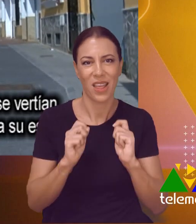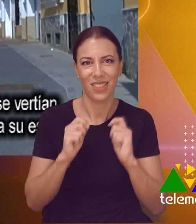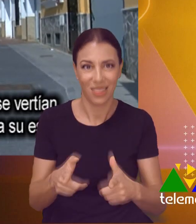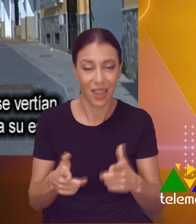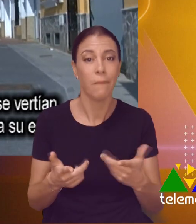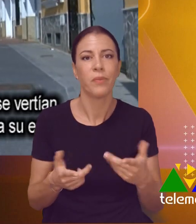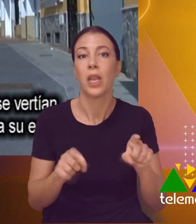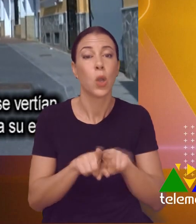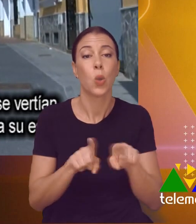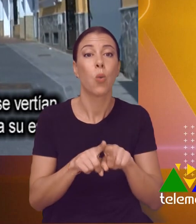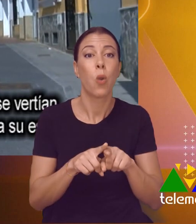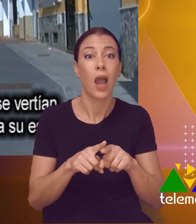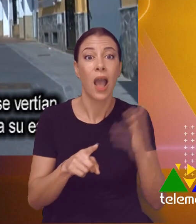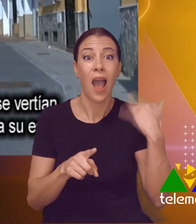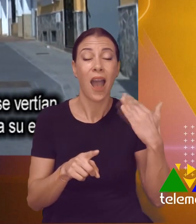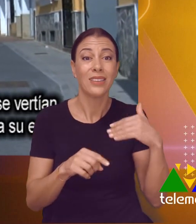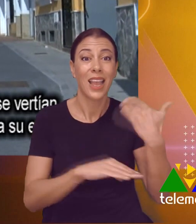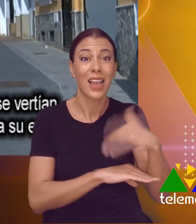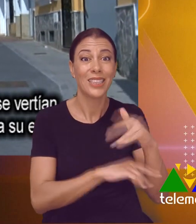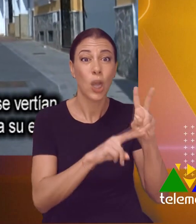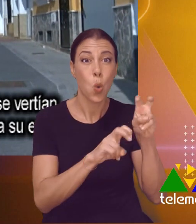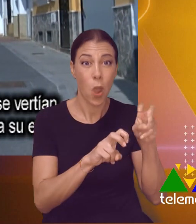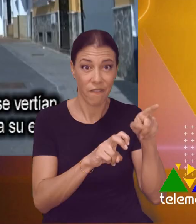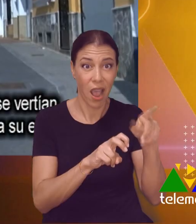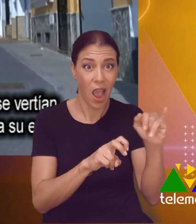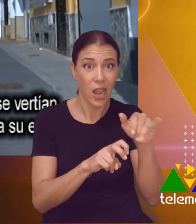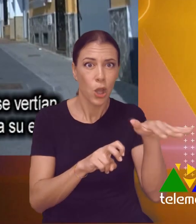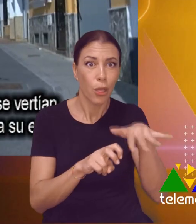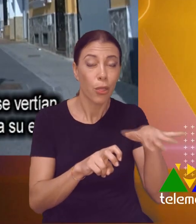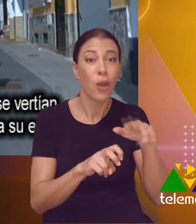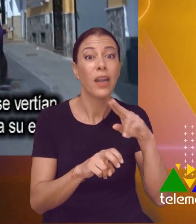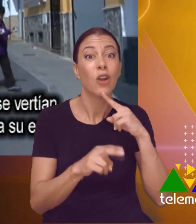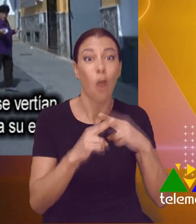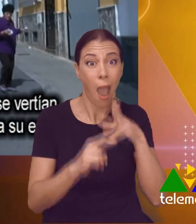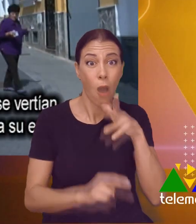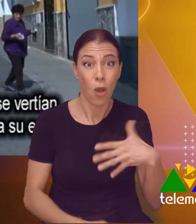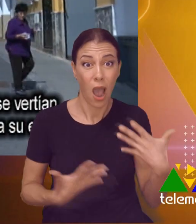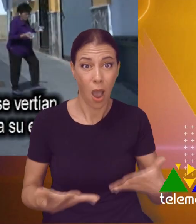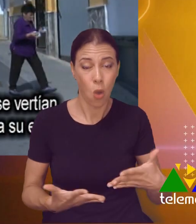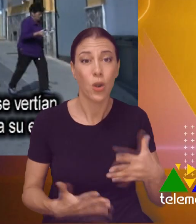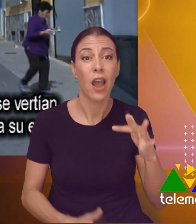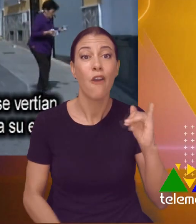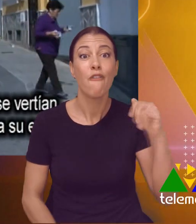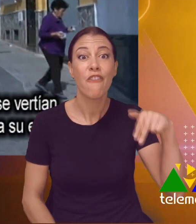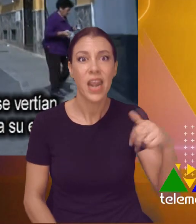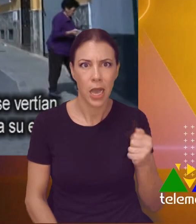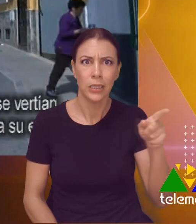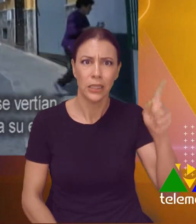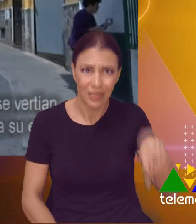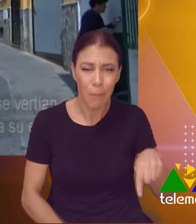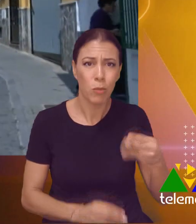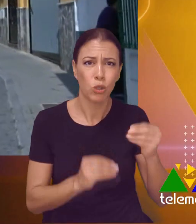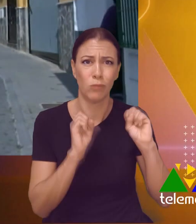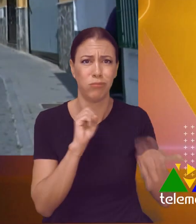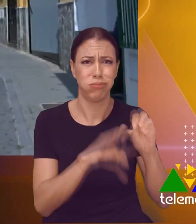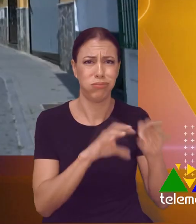que existía un cenicero del Trapiche en la calle Nueva, en lo que hoy es la calle Fina, parte de la calle Fina, aquí también existe un cenicero